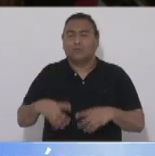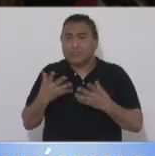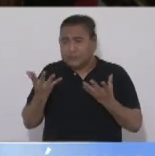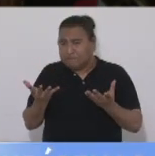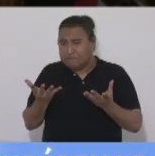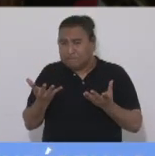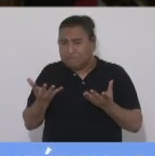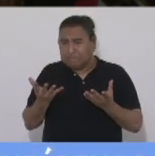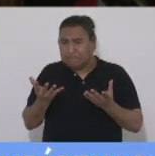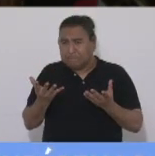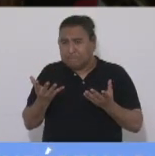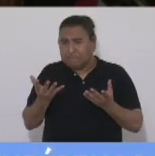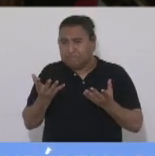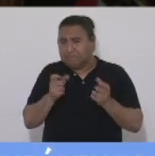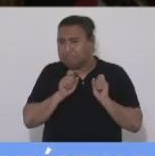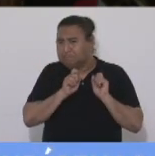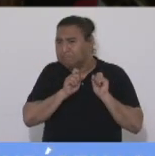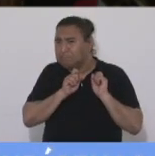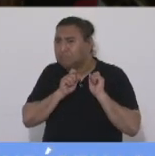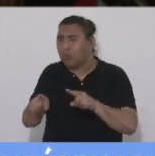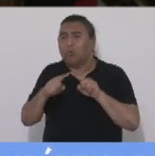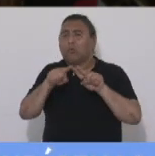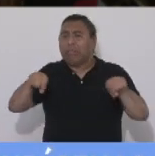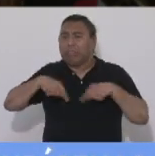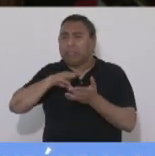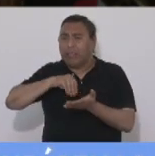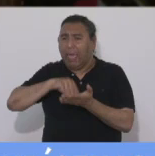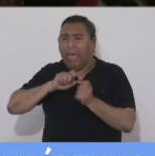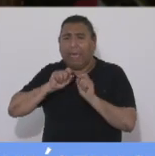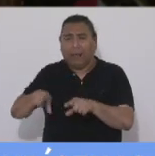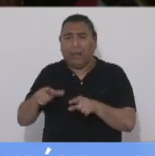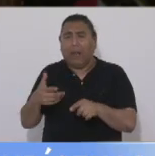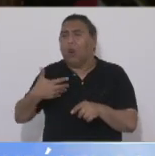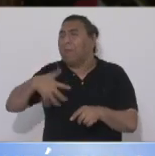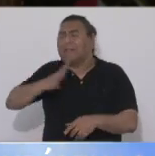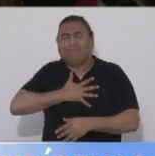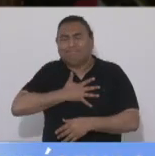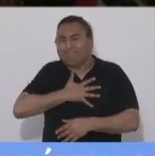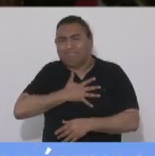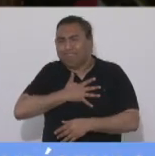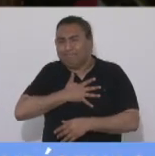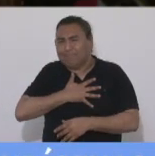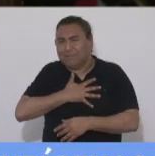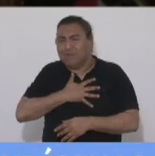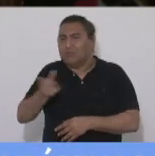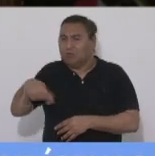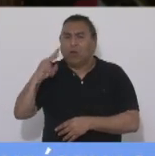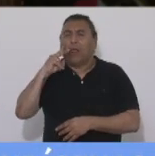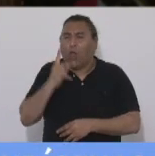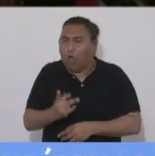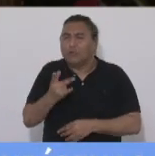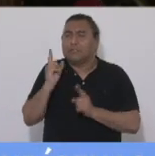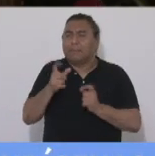de sus tierras, lo más preciado que reconocen y valoran desde